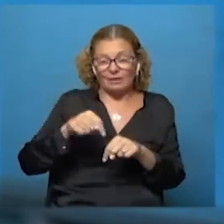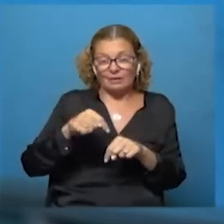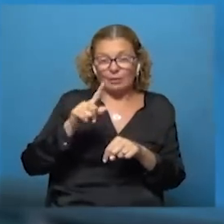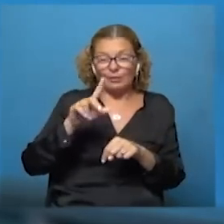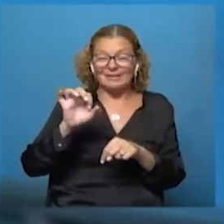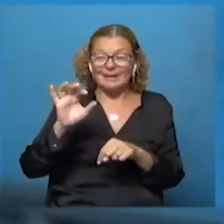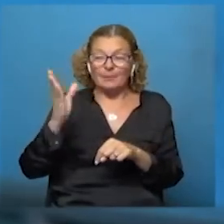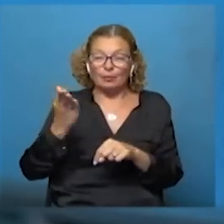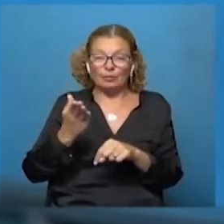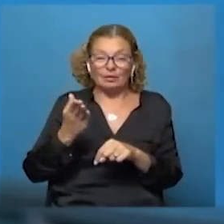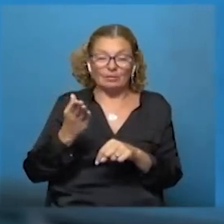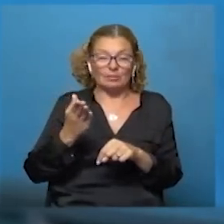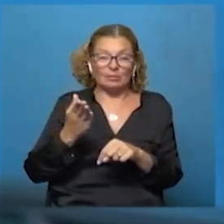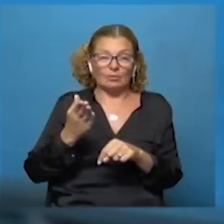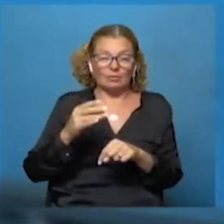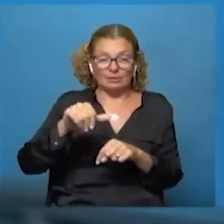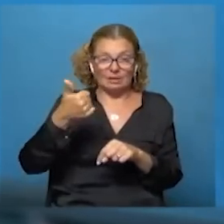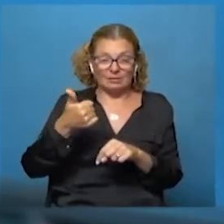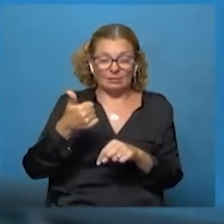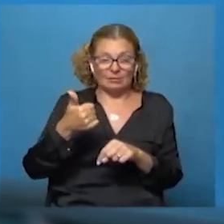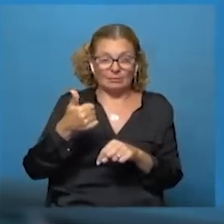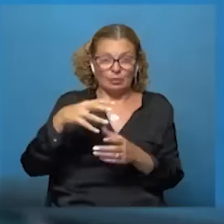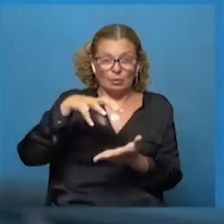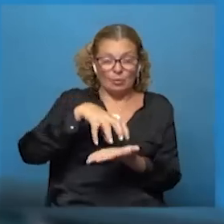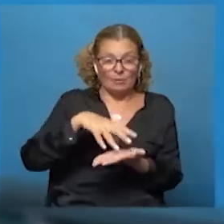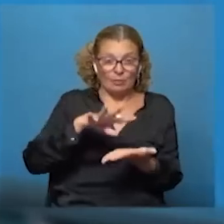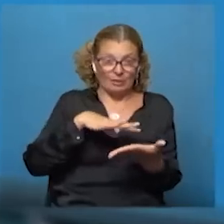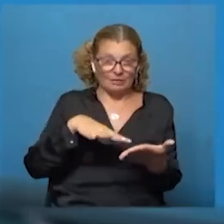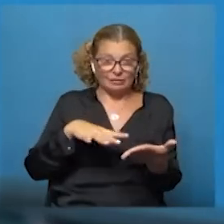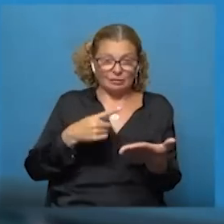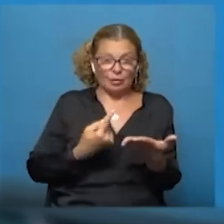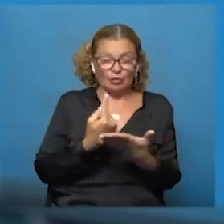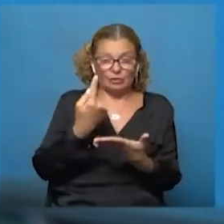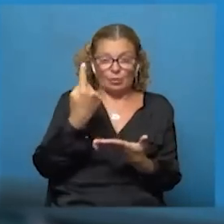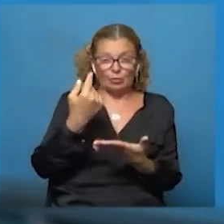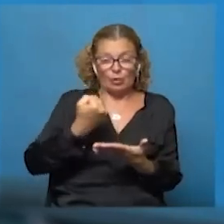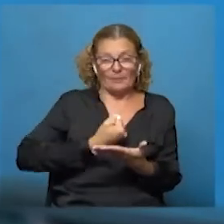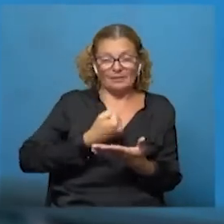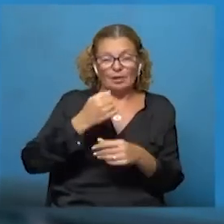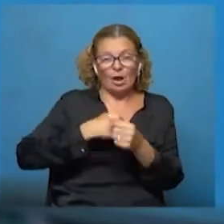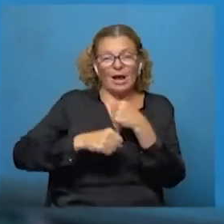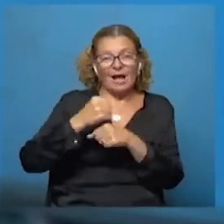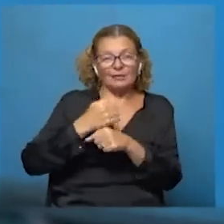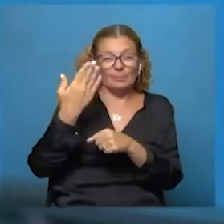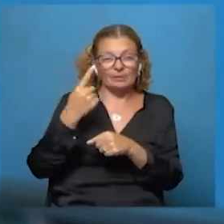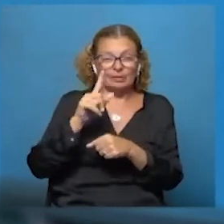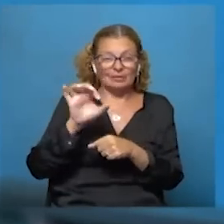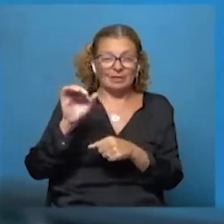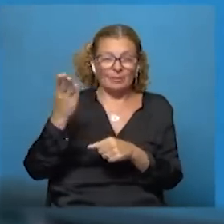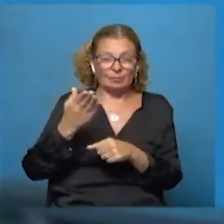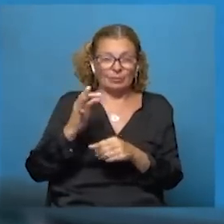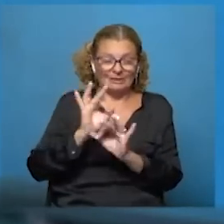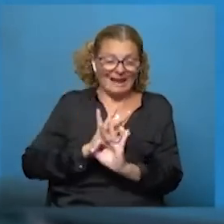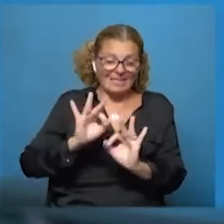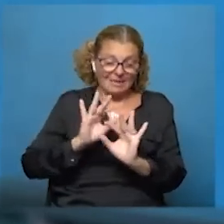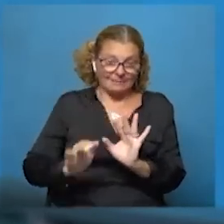un 100% de éxito en un determinado lugar vos leyendo Encontraste un homicidio el año pasado 100% es que no